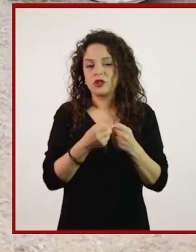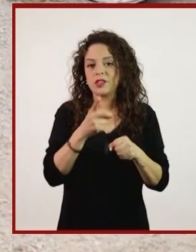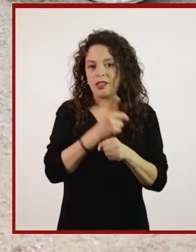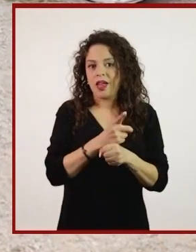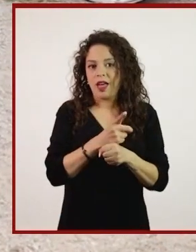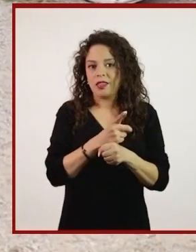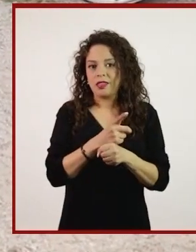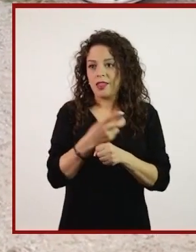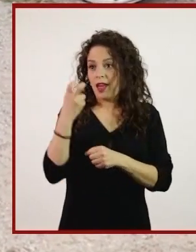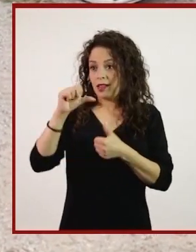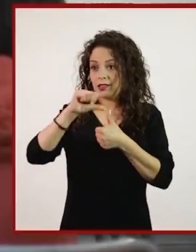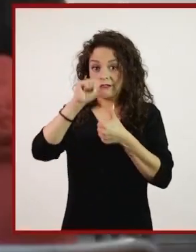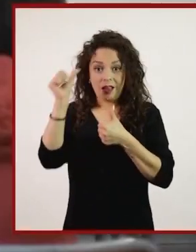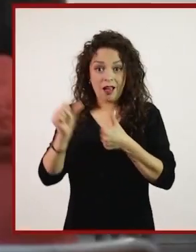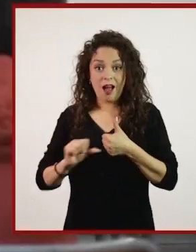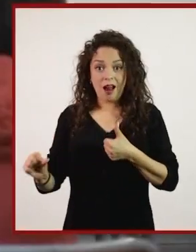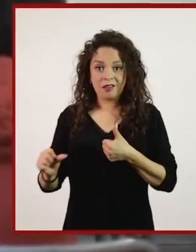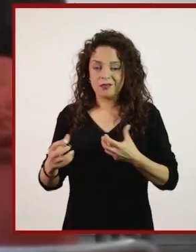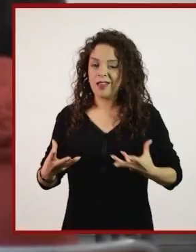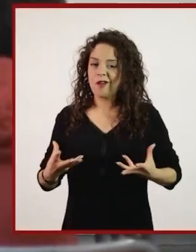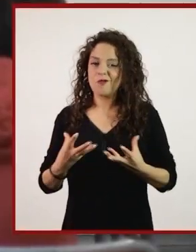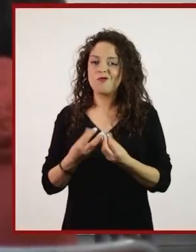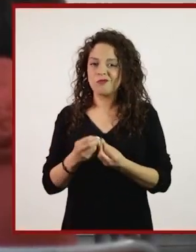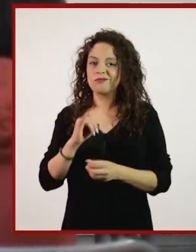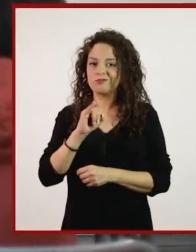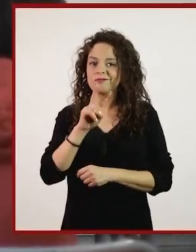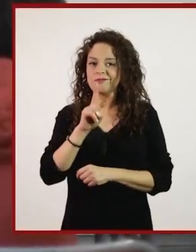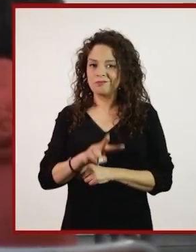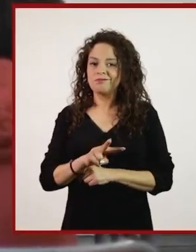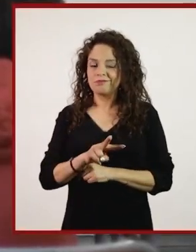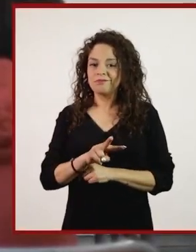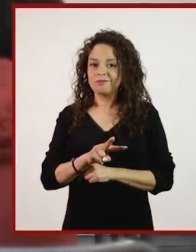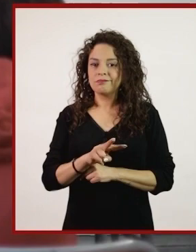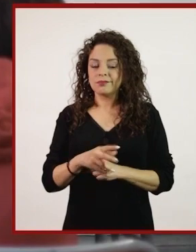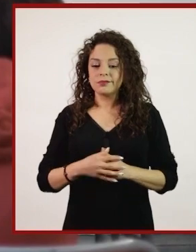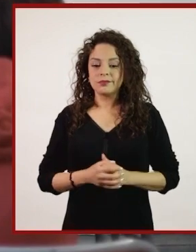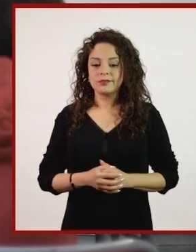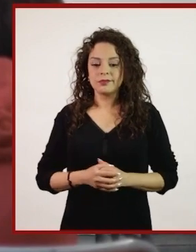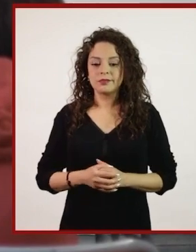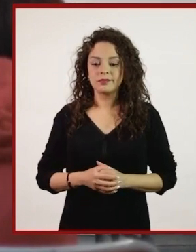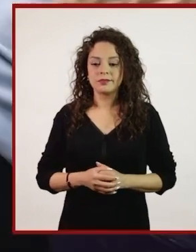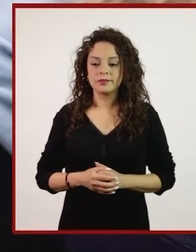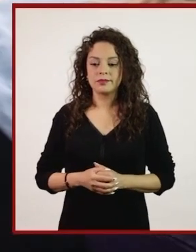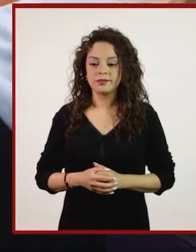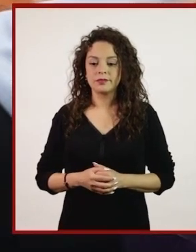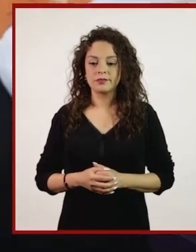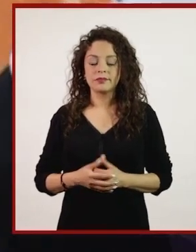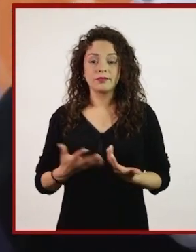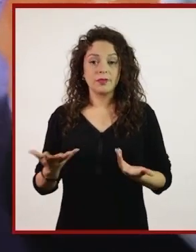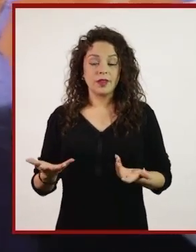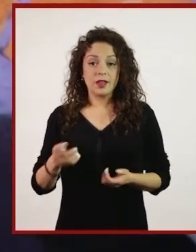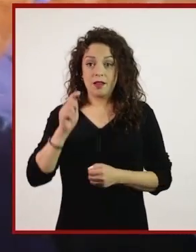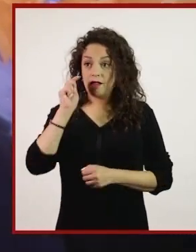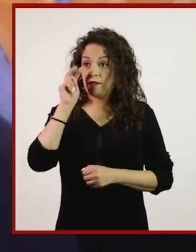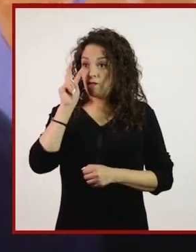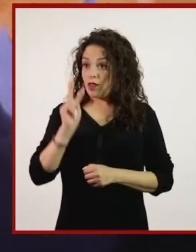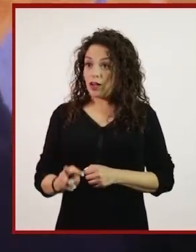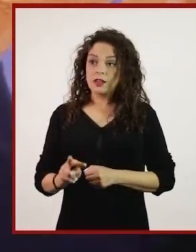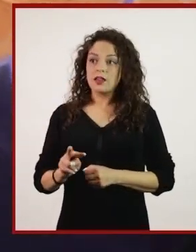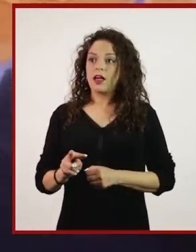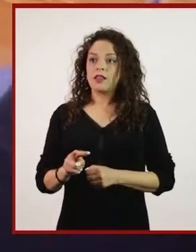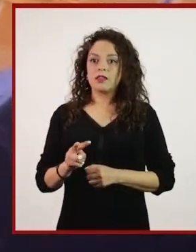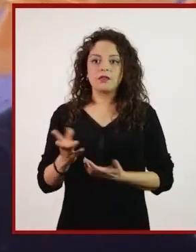igualitaria. O sea, yo creo que el arte va completamente de la mano, ¿no? De esto. Sí, y en una sociedad en donde